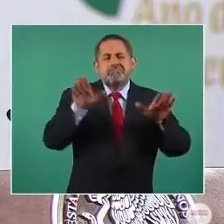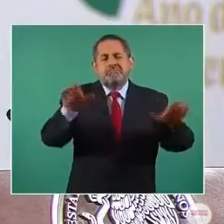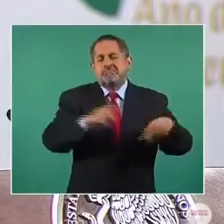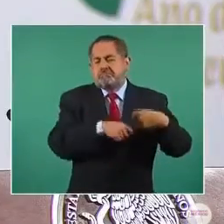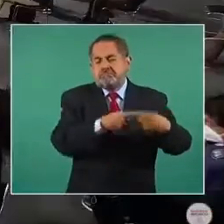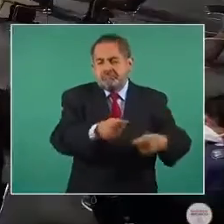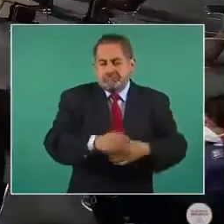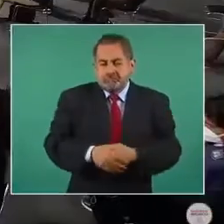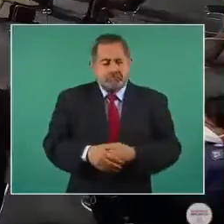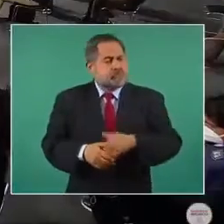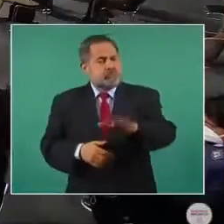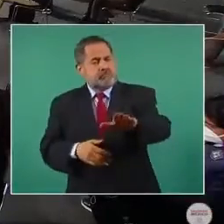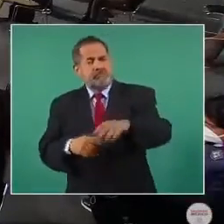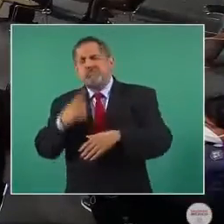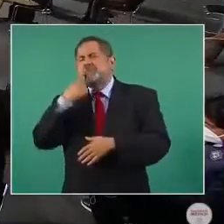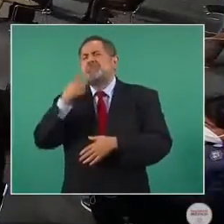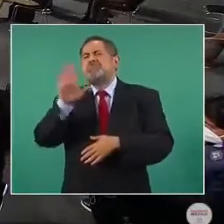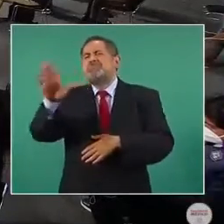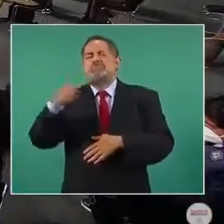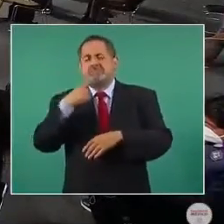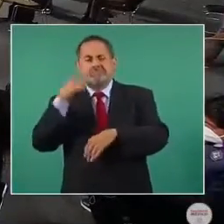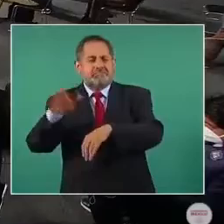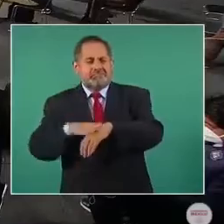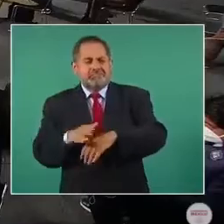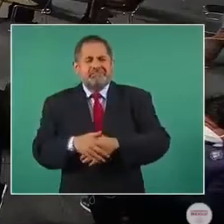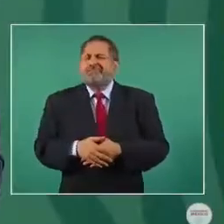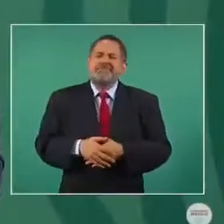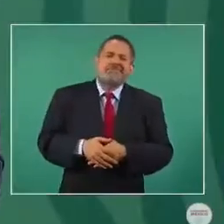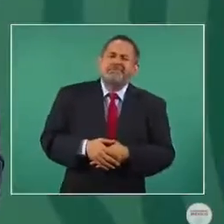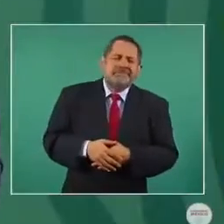¿Se presentará esta denuncia, presidente? No.